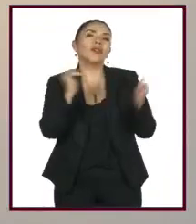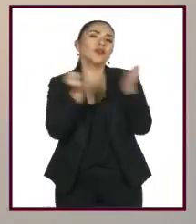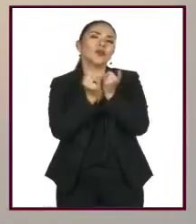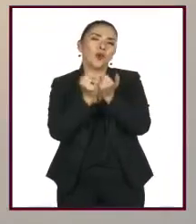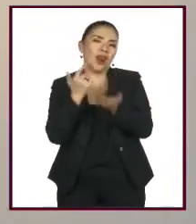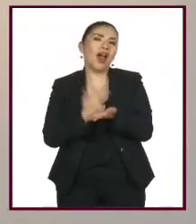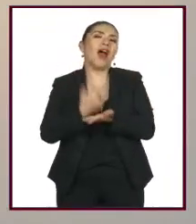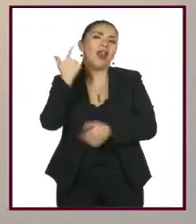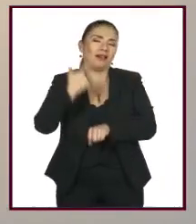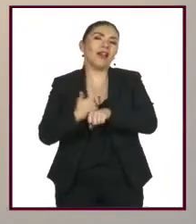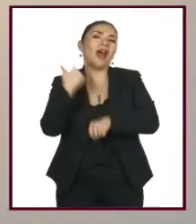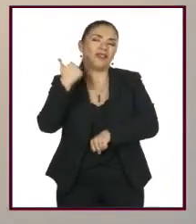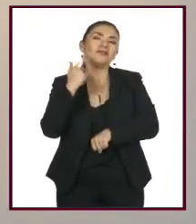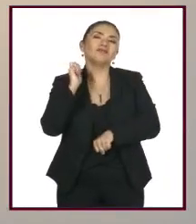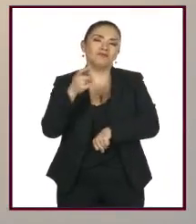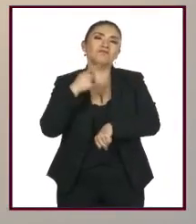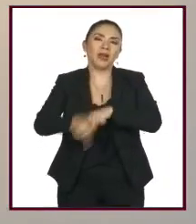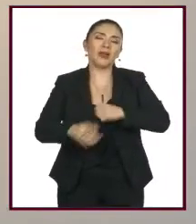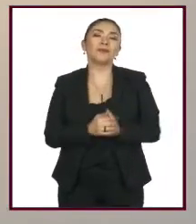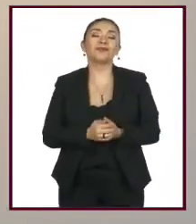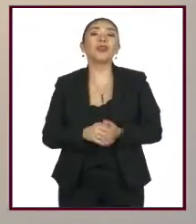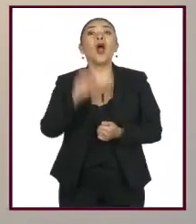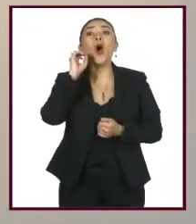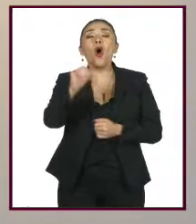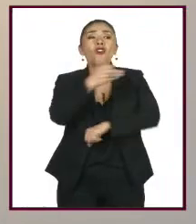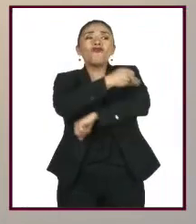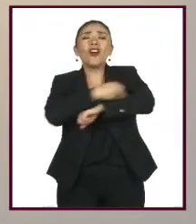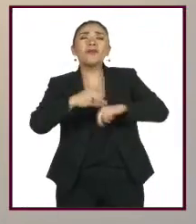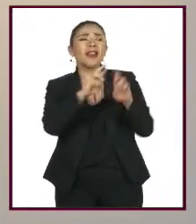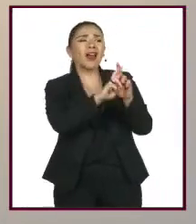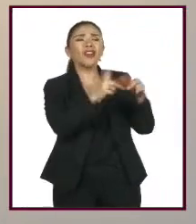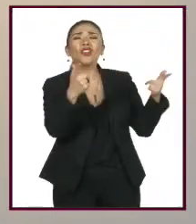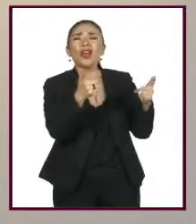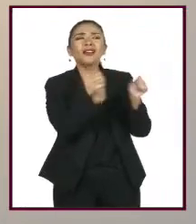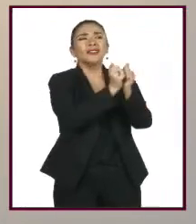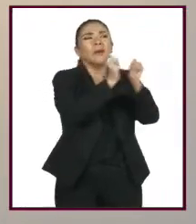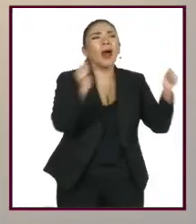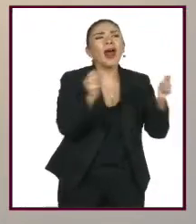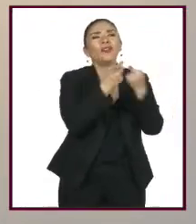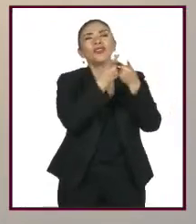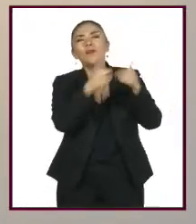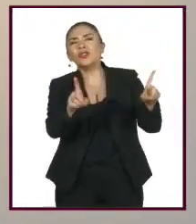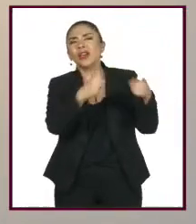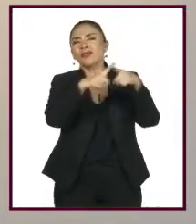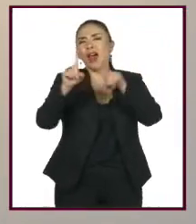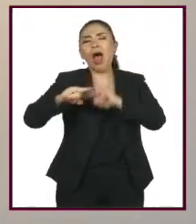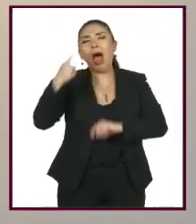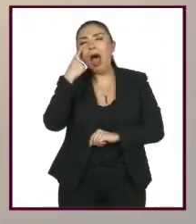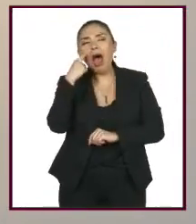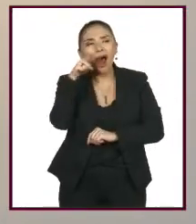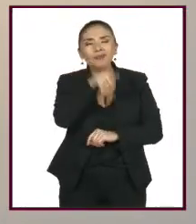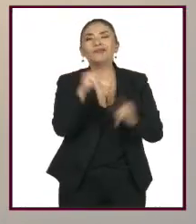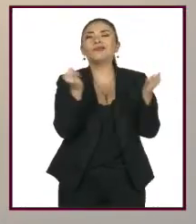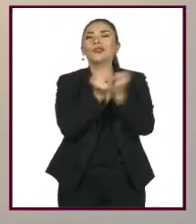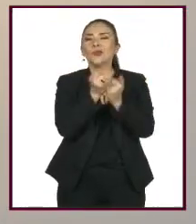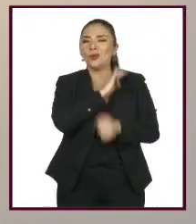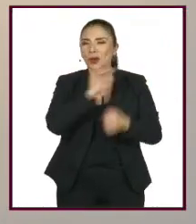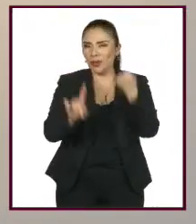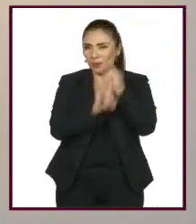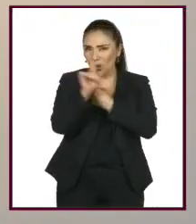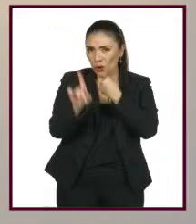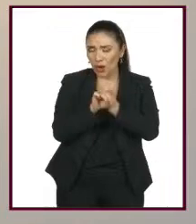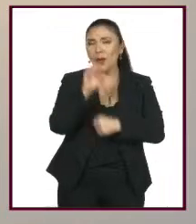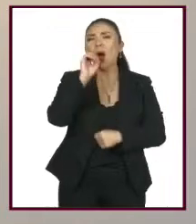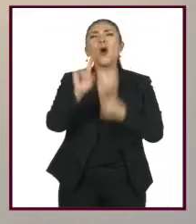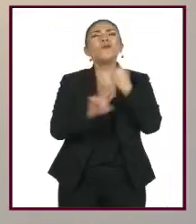mayor. La ruptura también del núcleo familiar también se ha visto como factor de riesgo, también